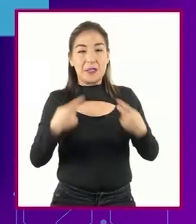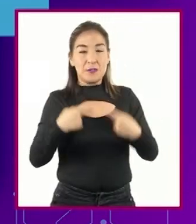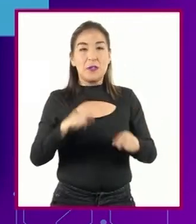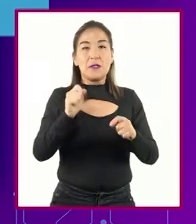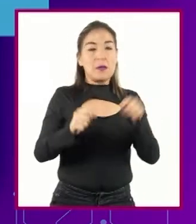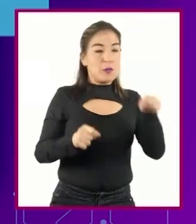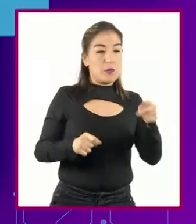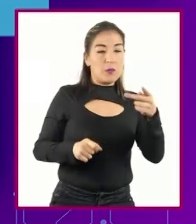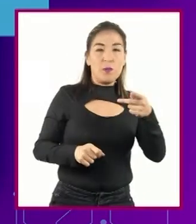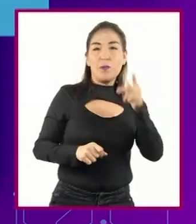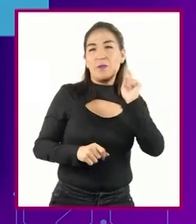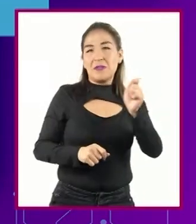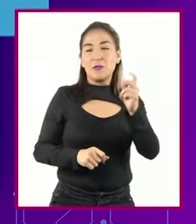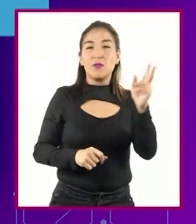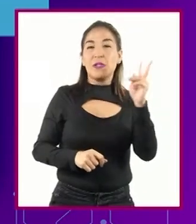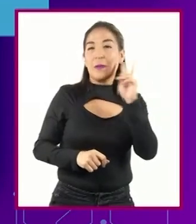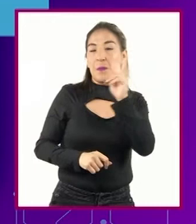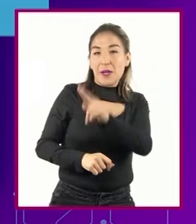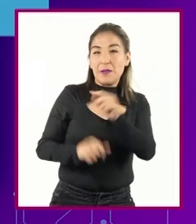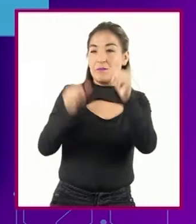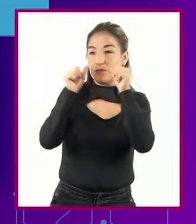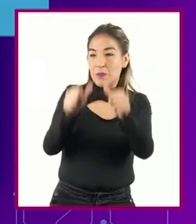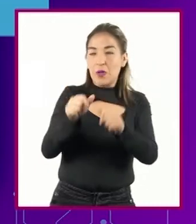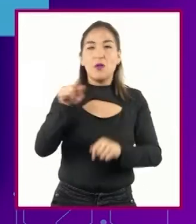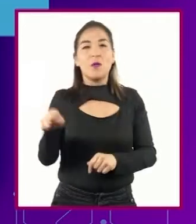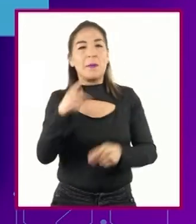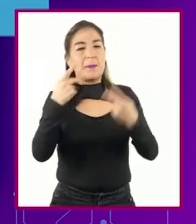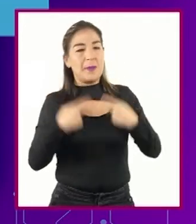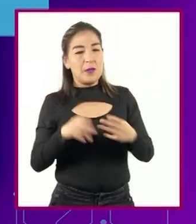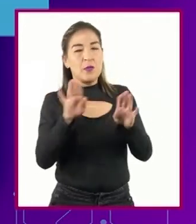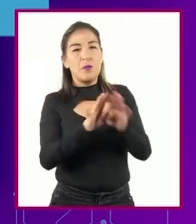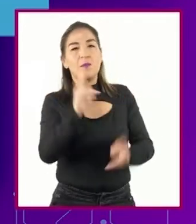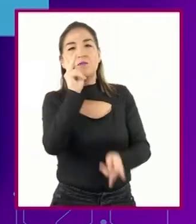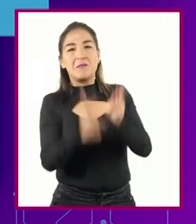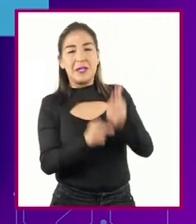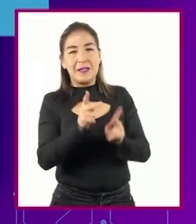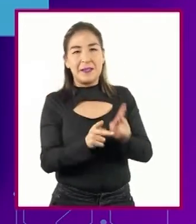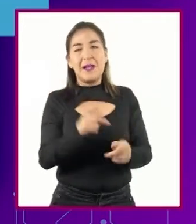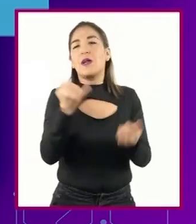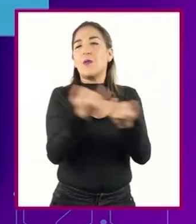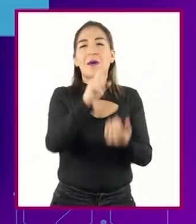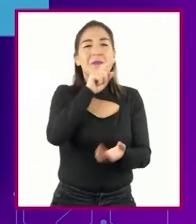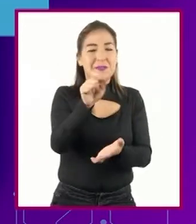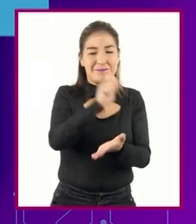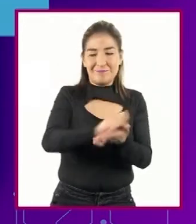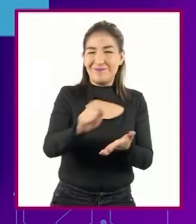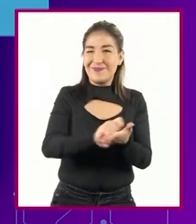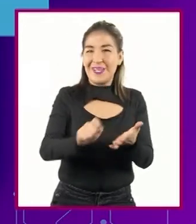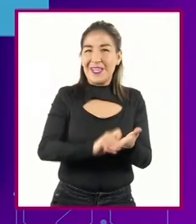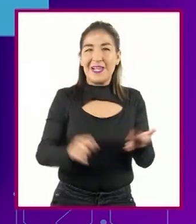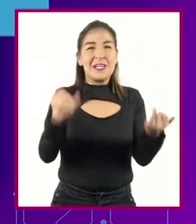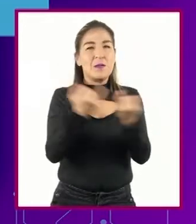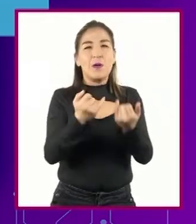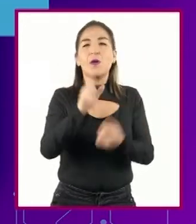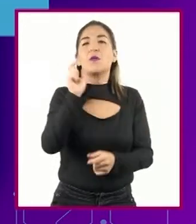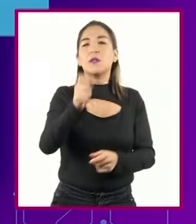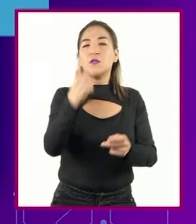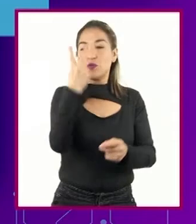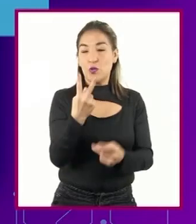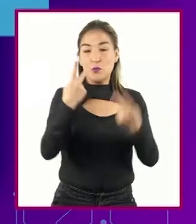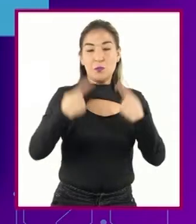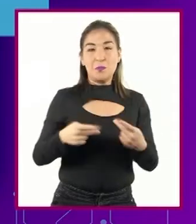un oyente a través del habla o la escritura. Esto es una conversación entre